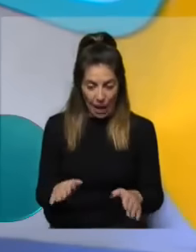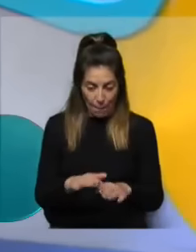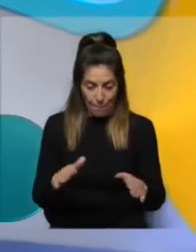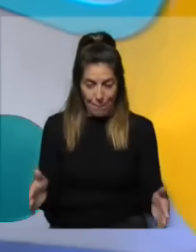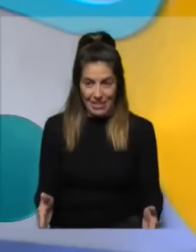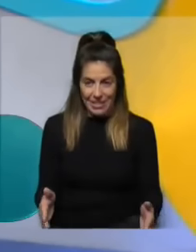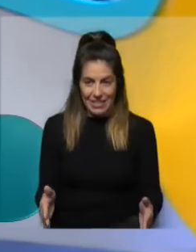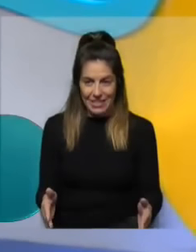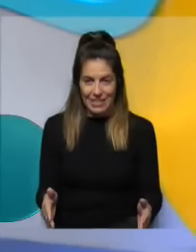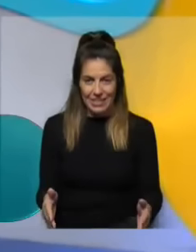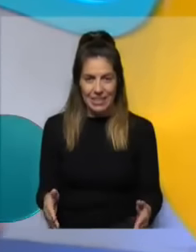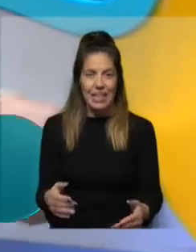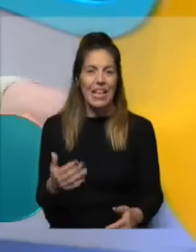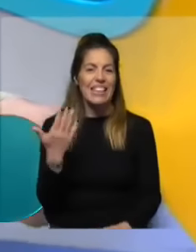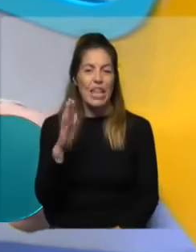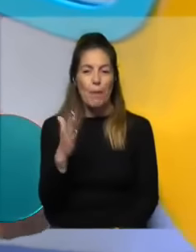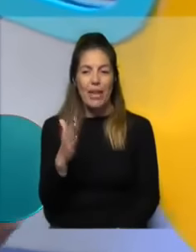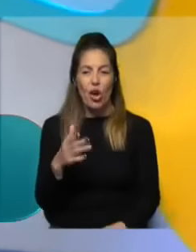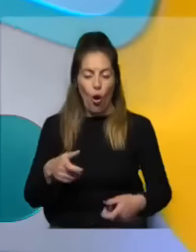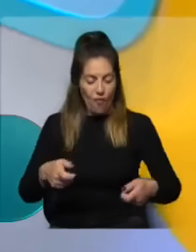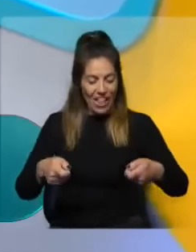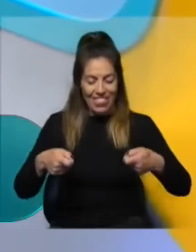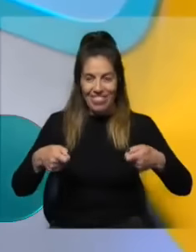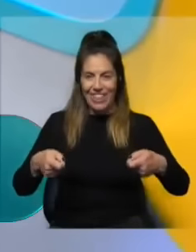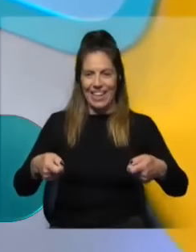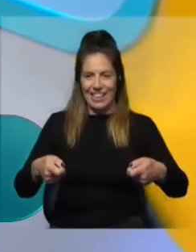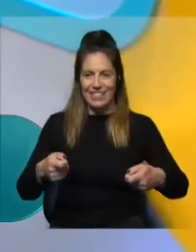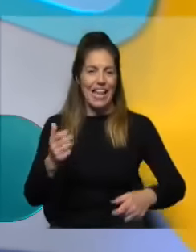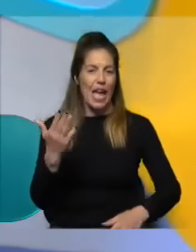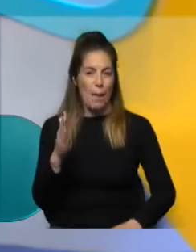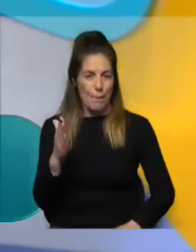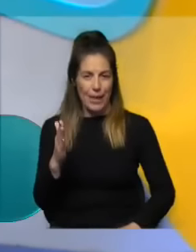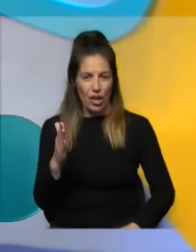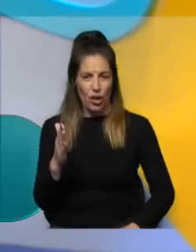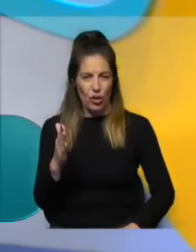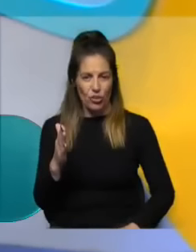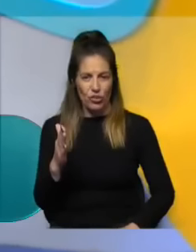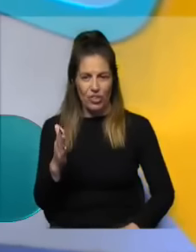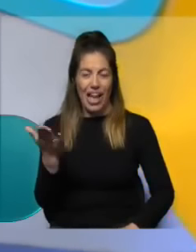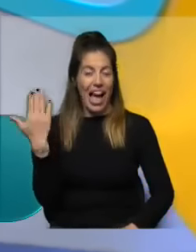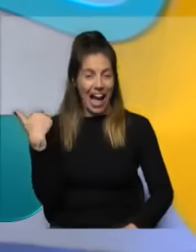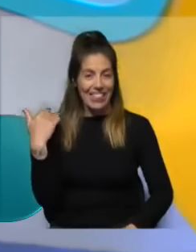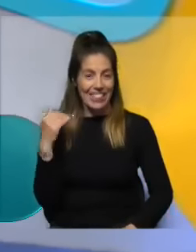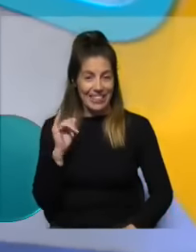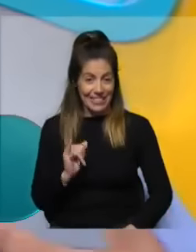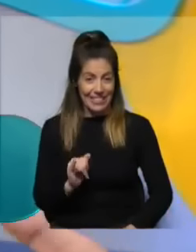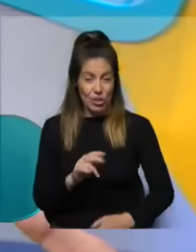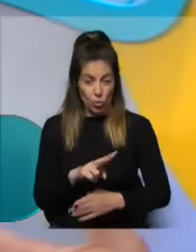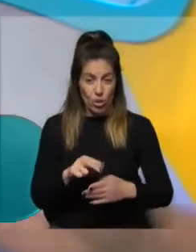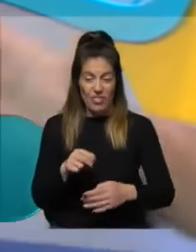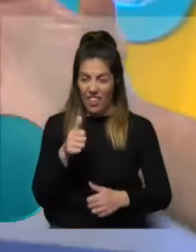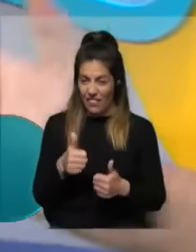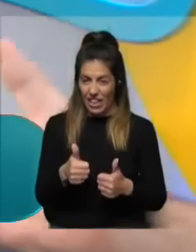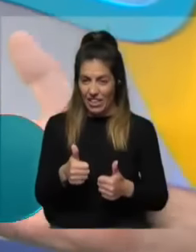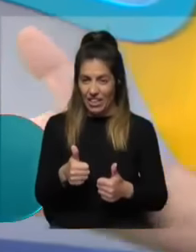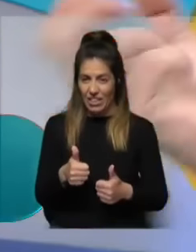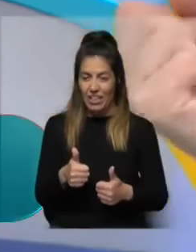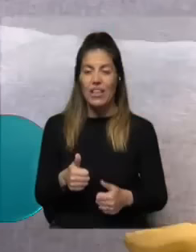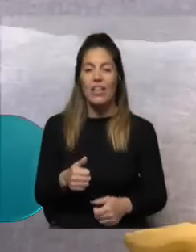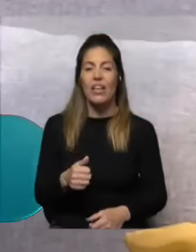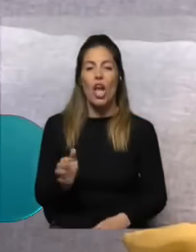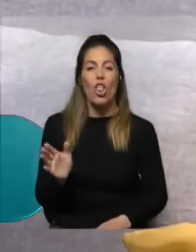que son de espejos, o bandejas que son espejos. Por lo menos se usaba antes. Sí, sí. ¿Eso está bien? Y sí,